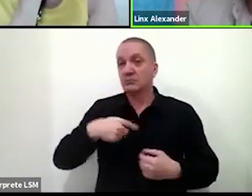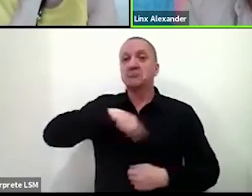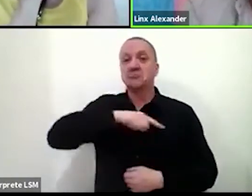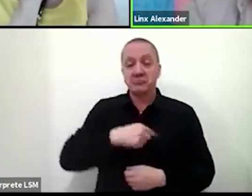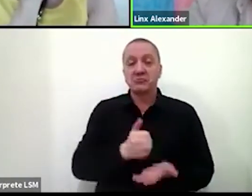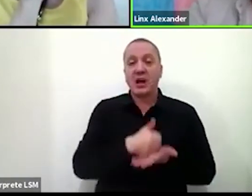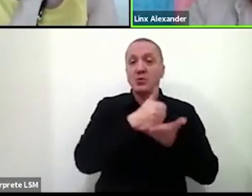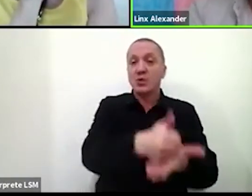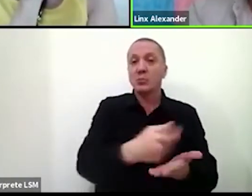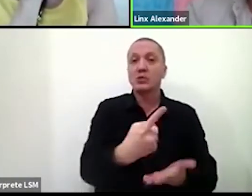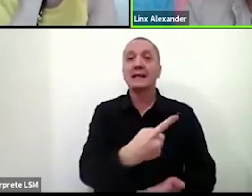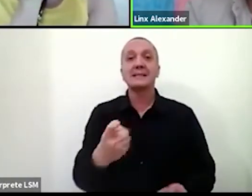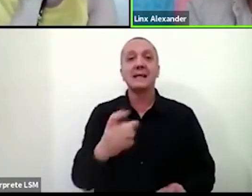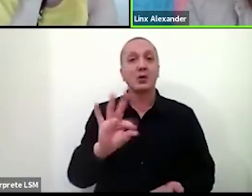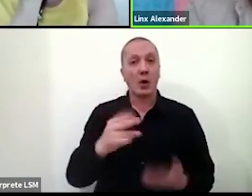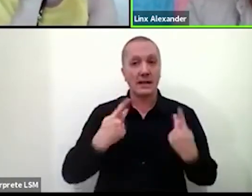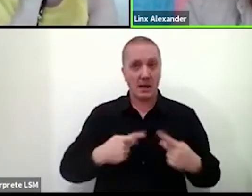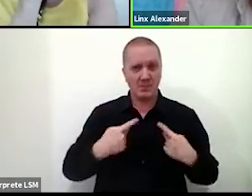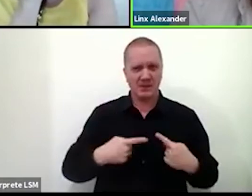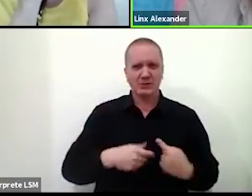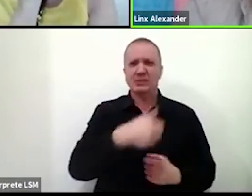personas en 6 provincias del país.